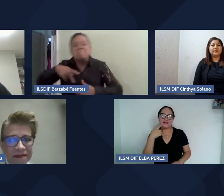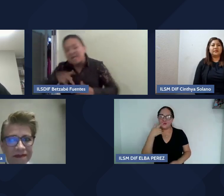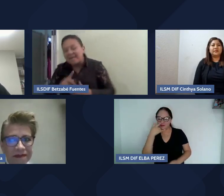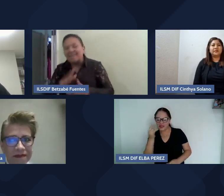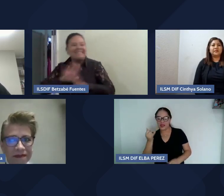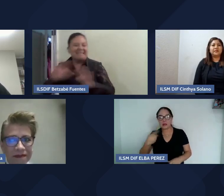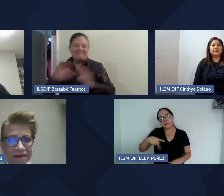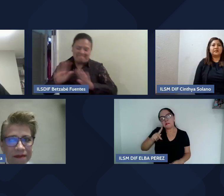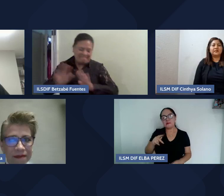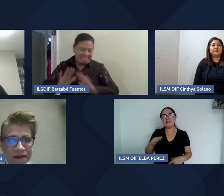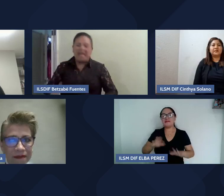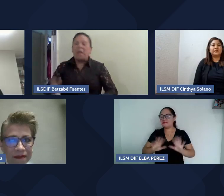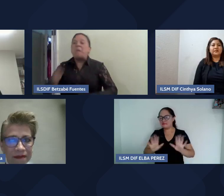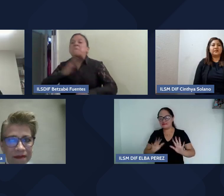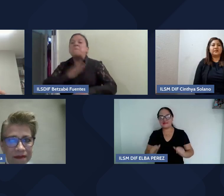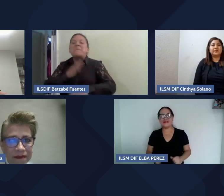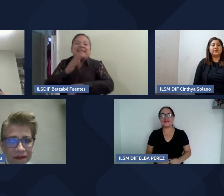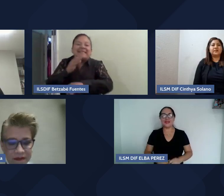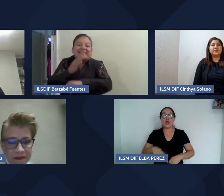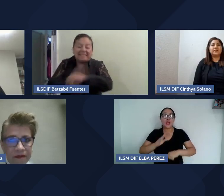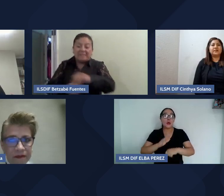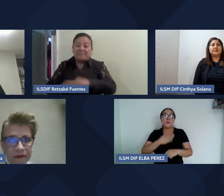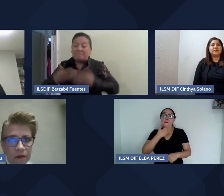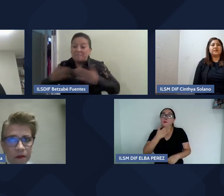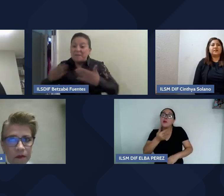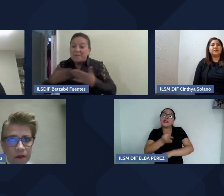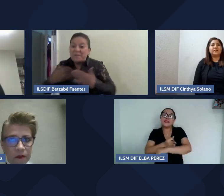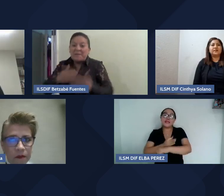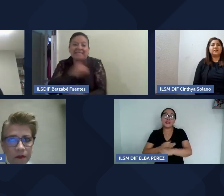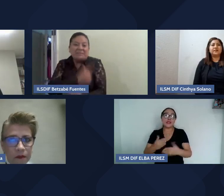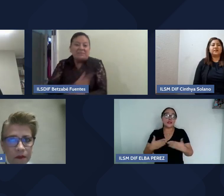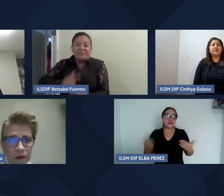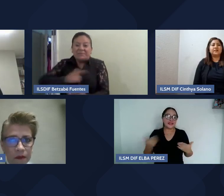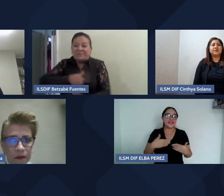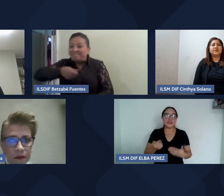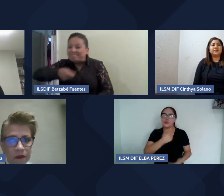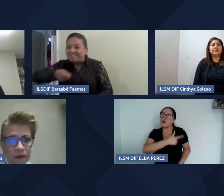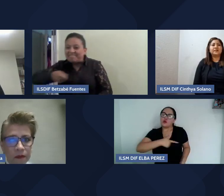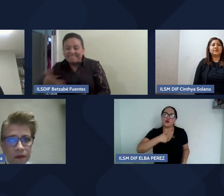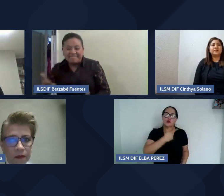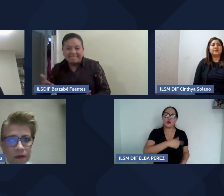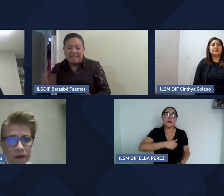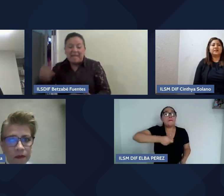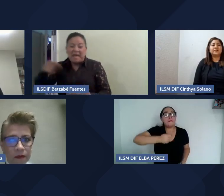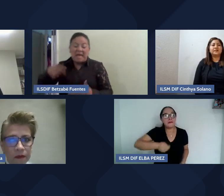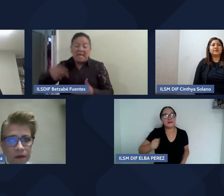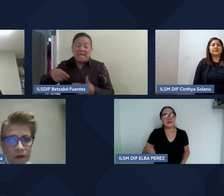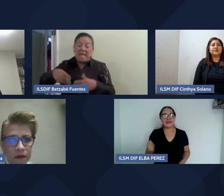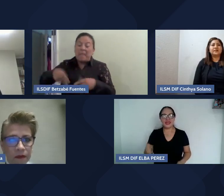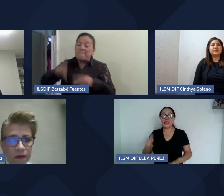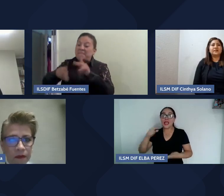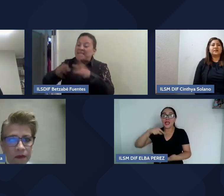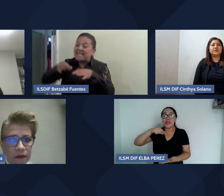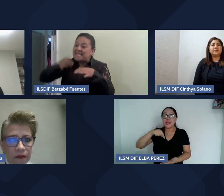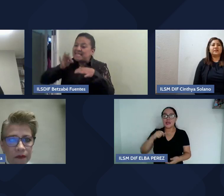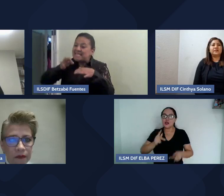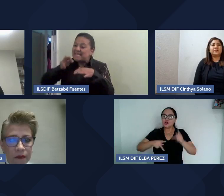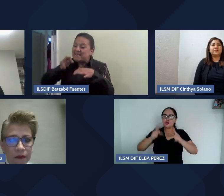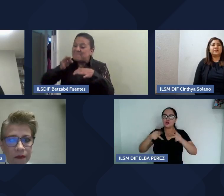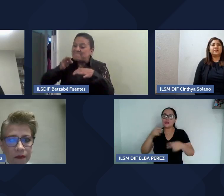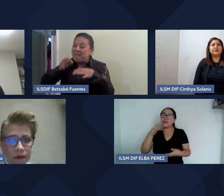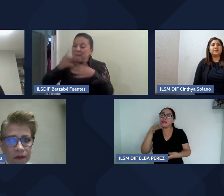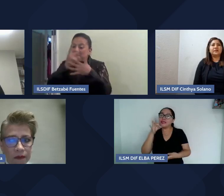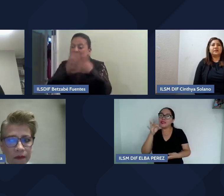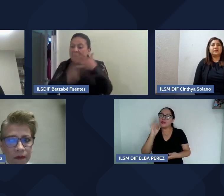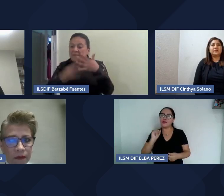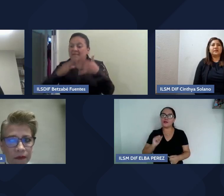tarde. Es un gusto saludarles en una tarde más de charlas de Café TCDMX. Esto en el marco del programa institucional Aprende TCDMX. A